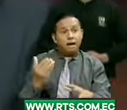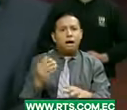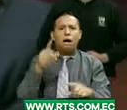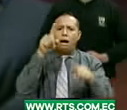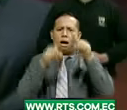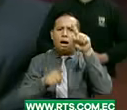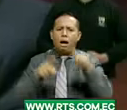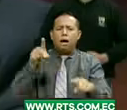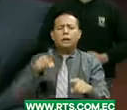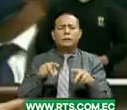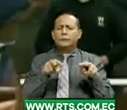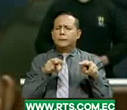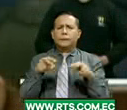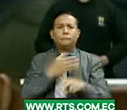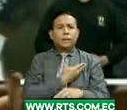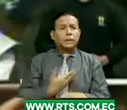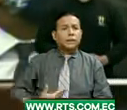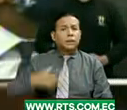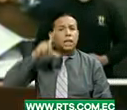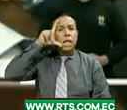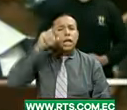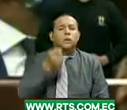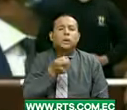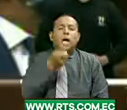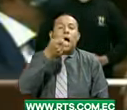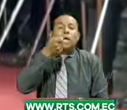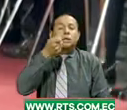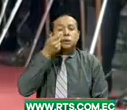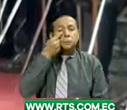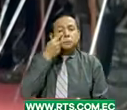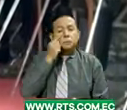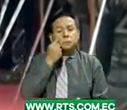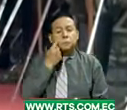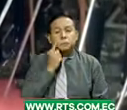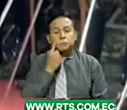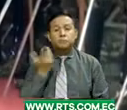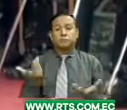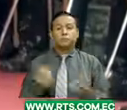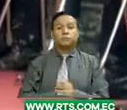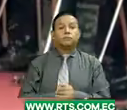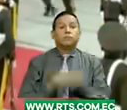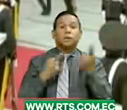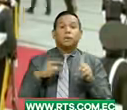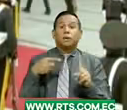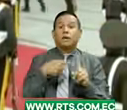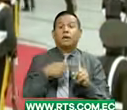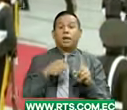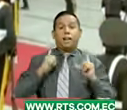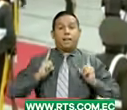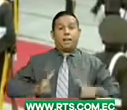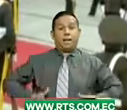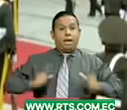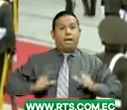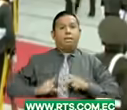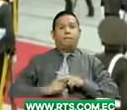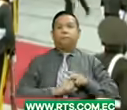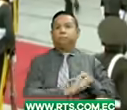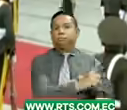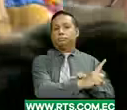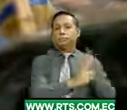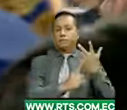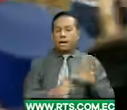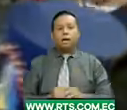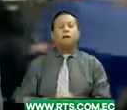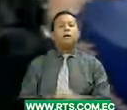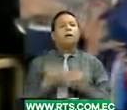lágrimas al presidente, como también la salida de Lenín Moreno. El evento contó con la presencia